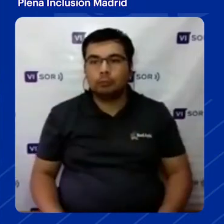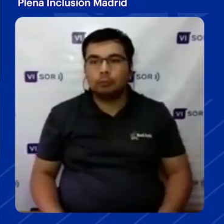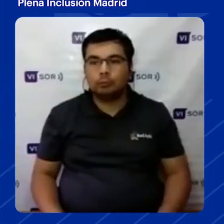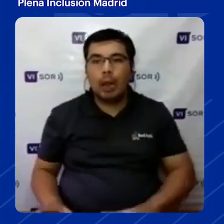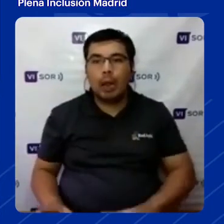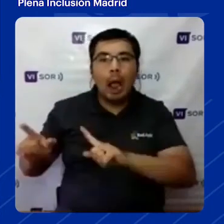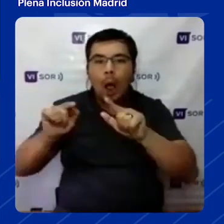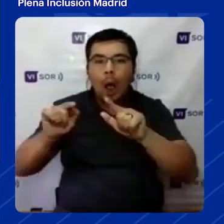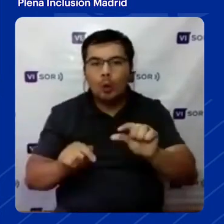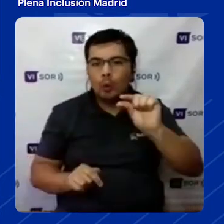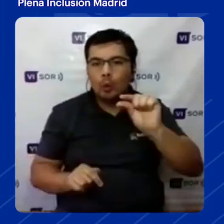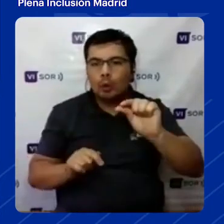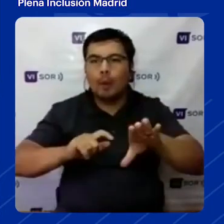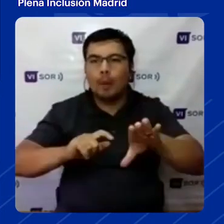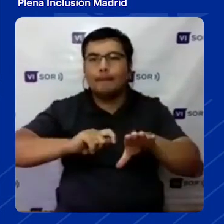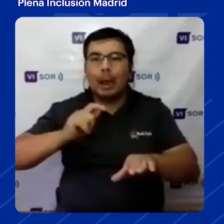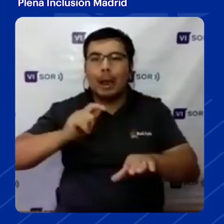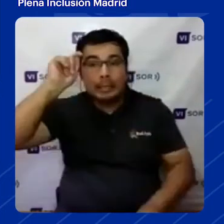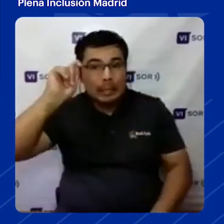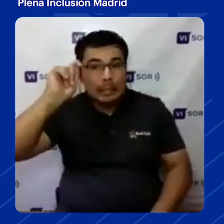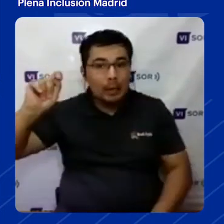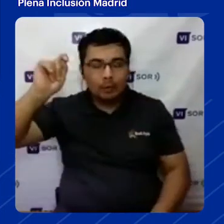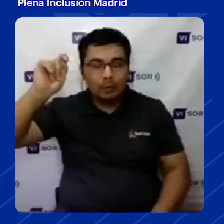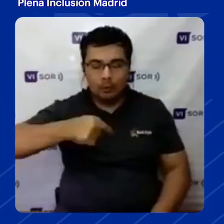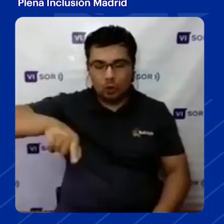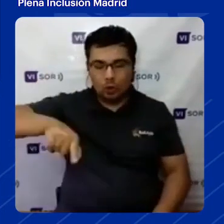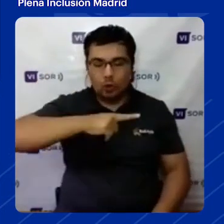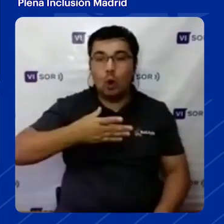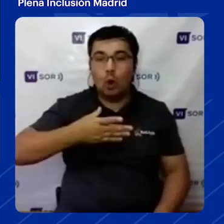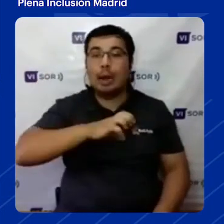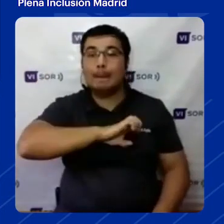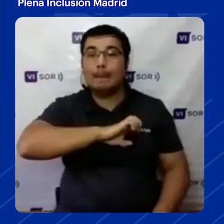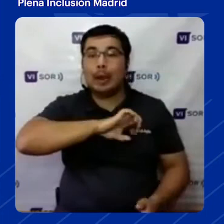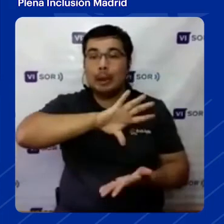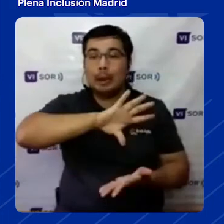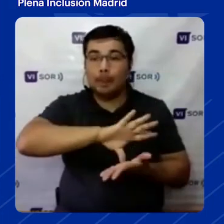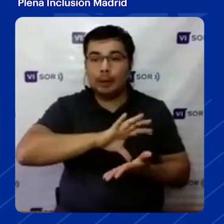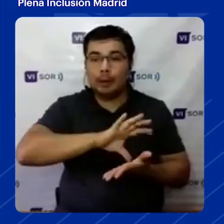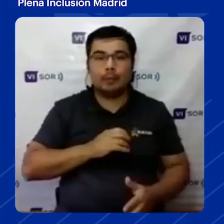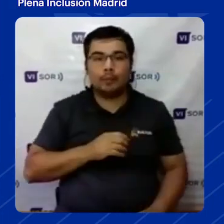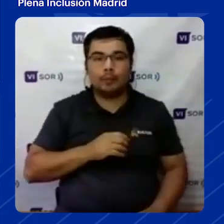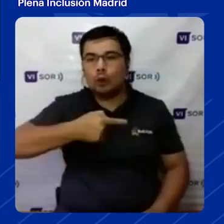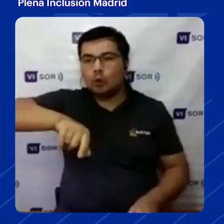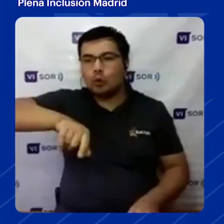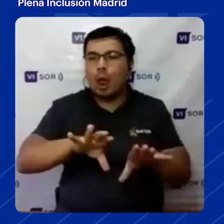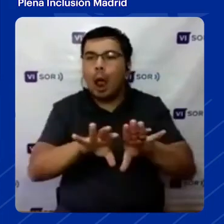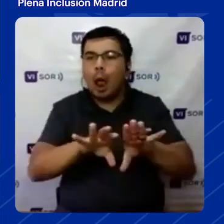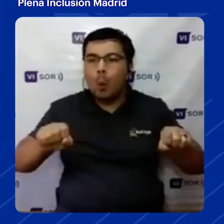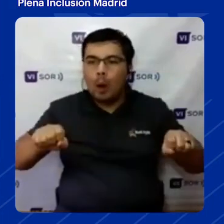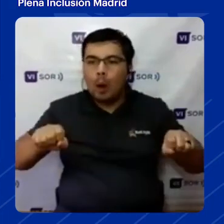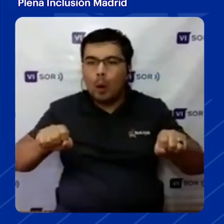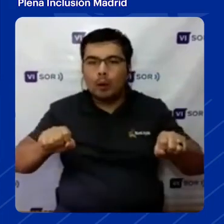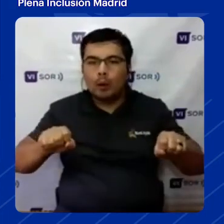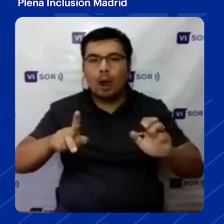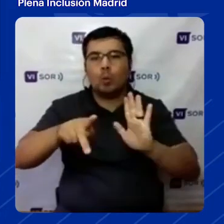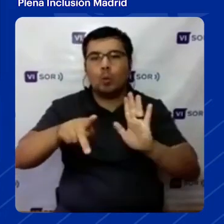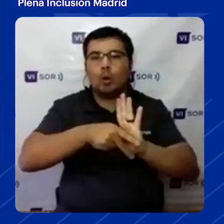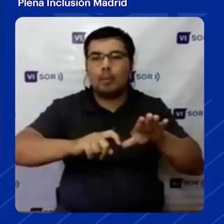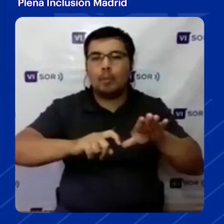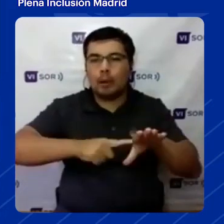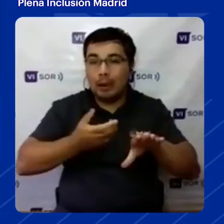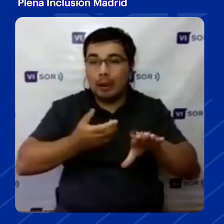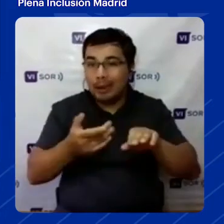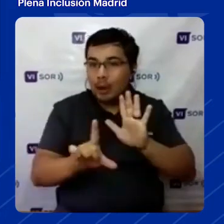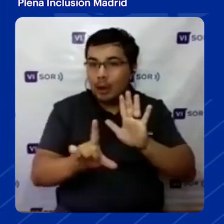teórico. Nosotros en España llegamos a un consenso en una norma técnica, no es una ley, sino